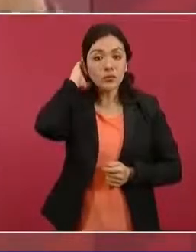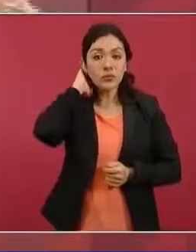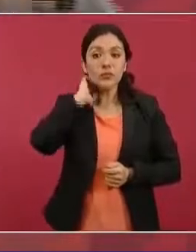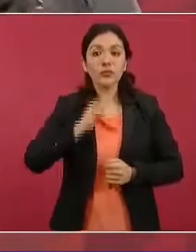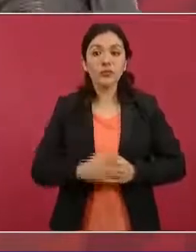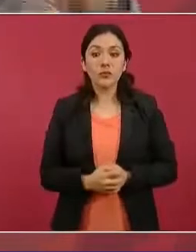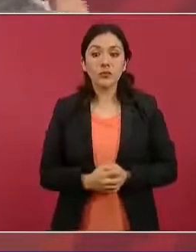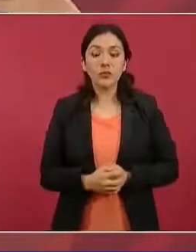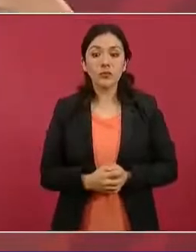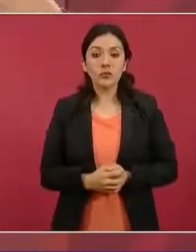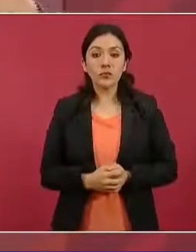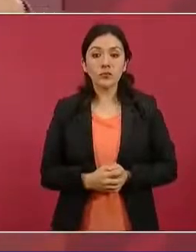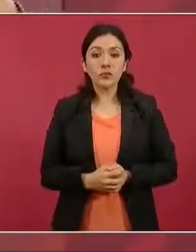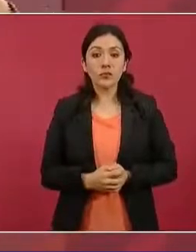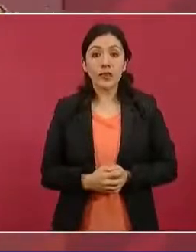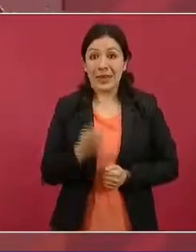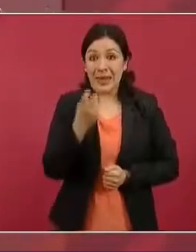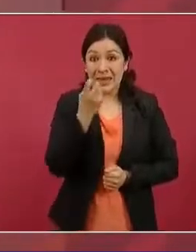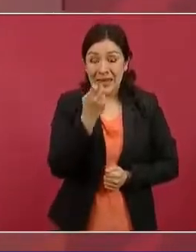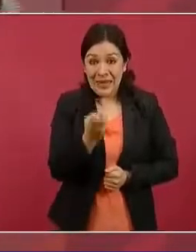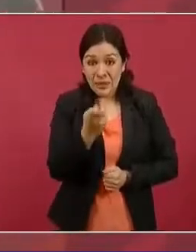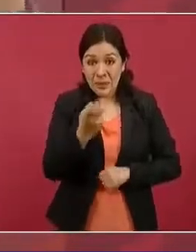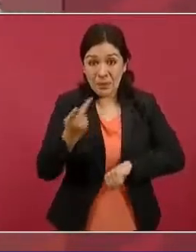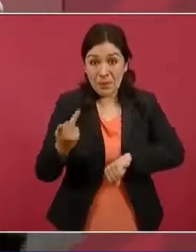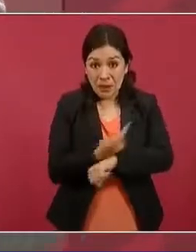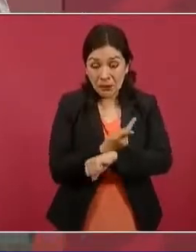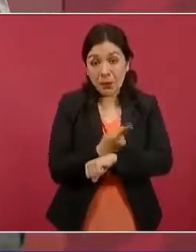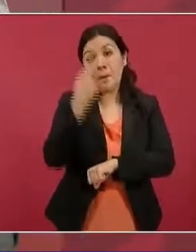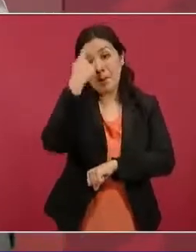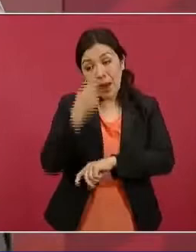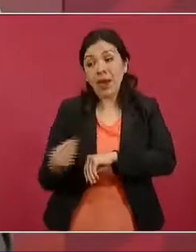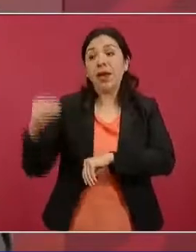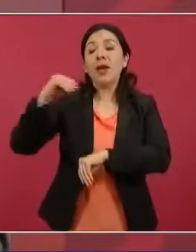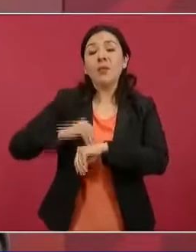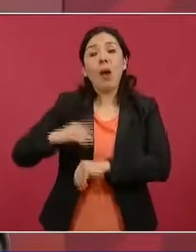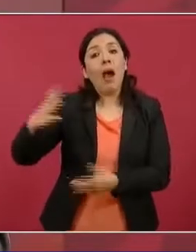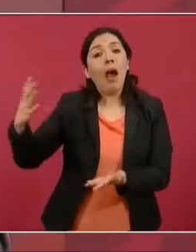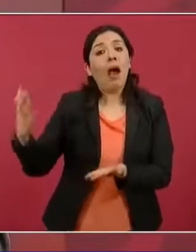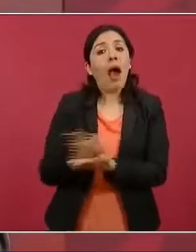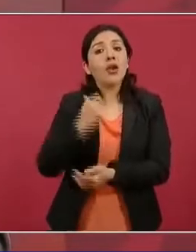llevaron a que ganara la gobernatura